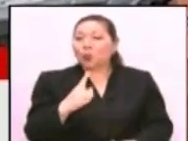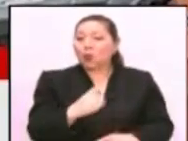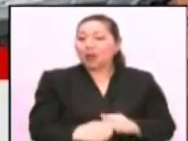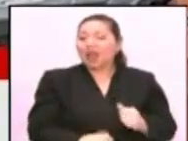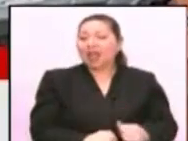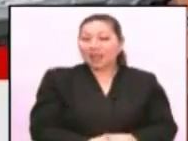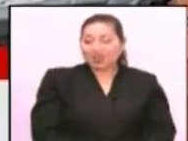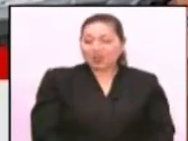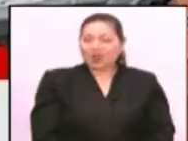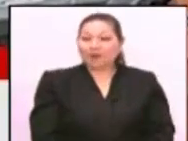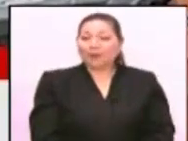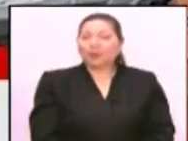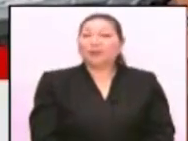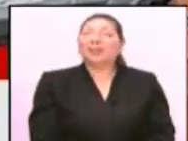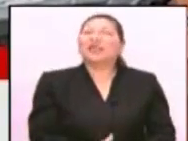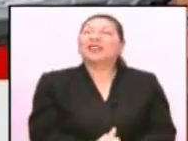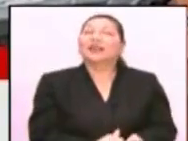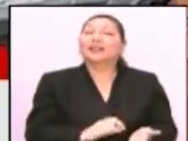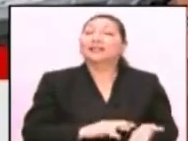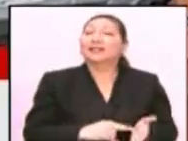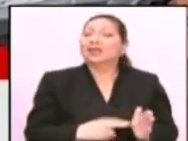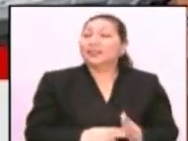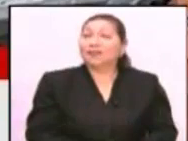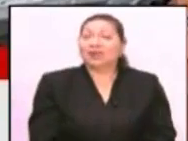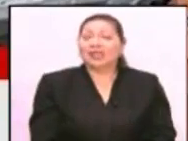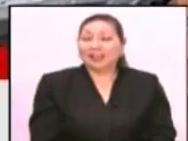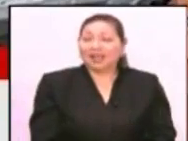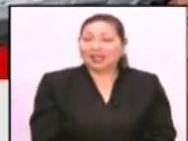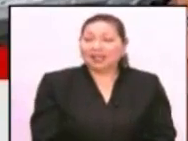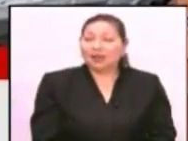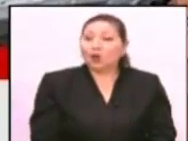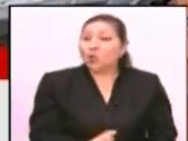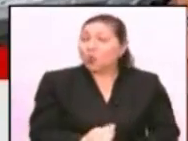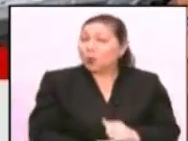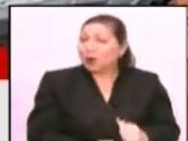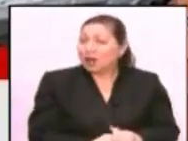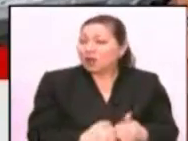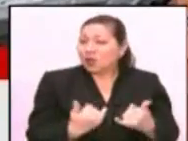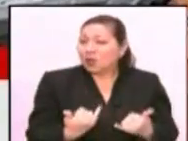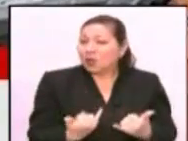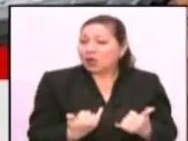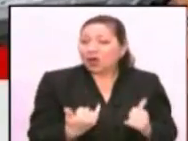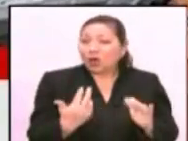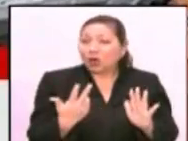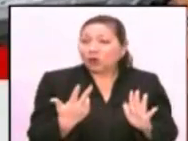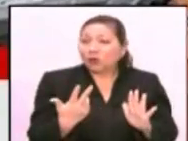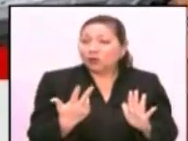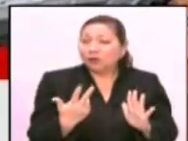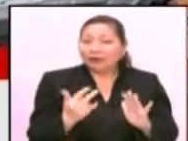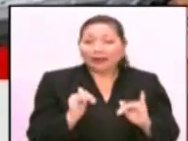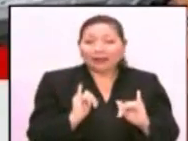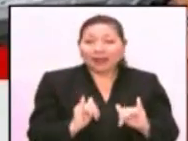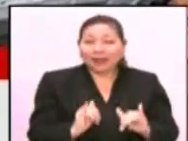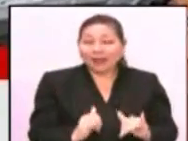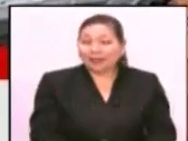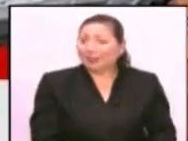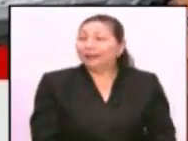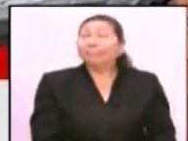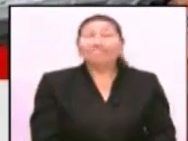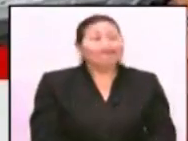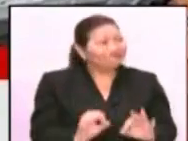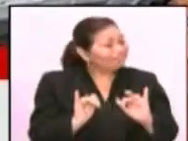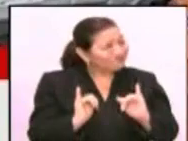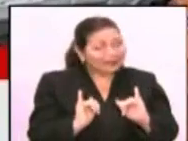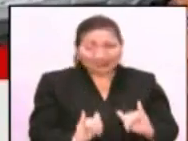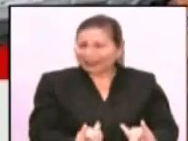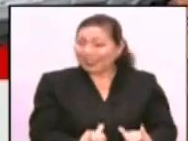anual. ¿Qué quiere decir esto, presidente? De que anualmente hoy día se quedan 8.000 nuevos internos. Se quedan,